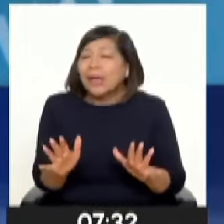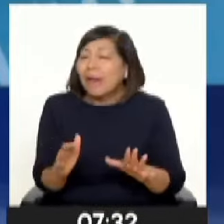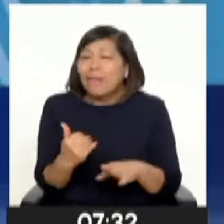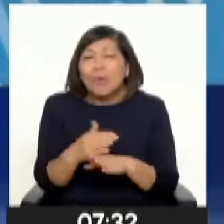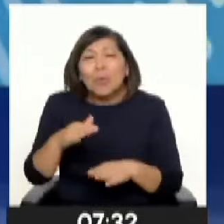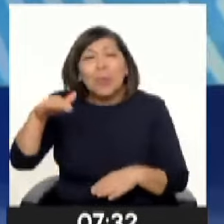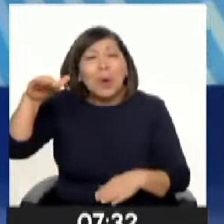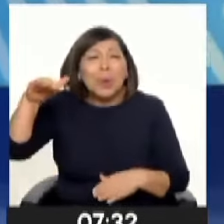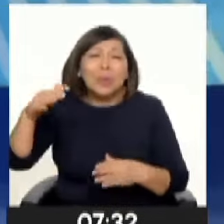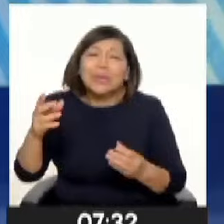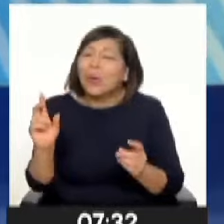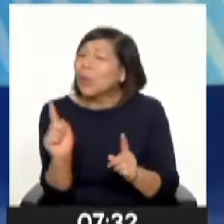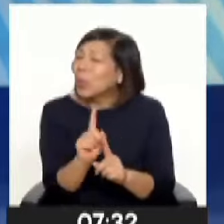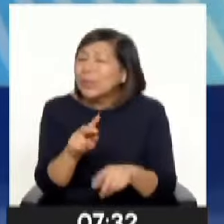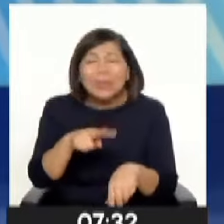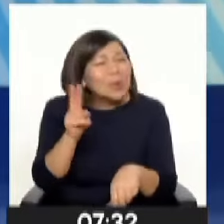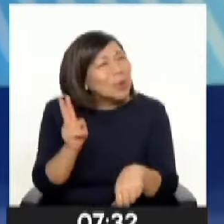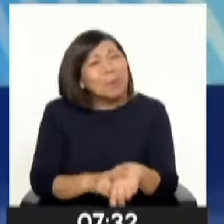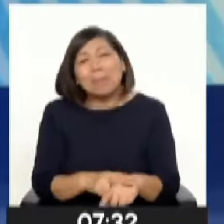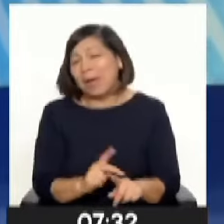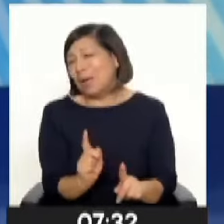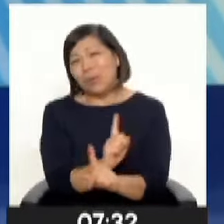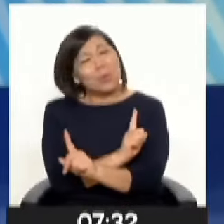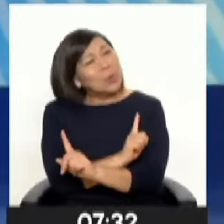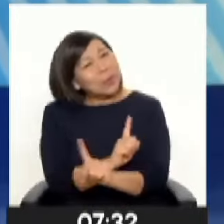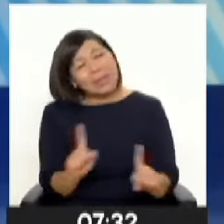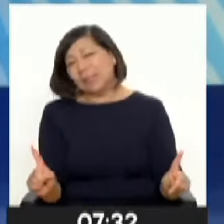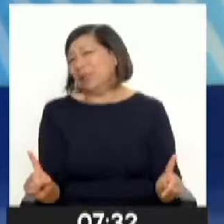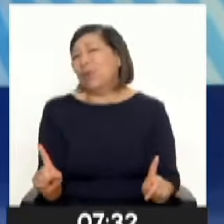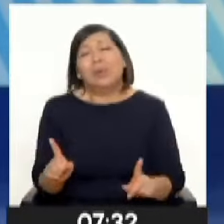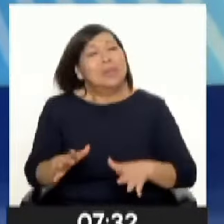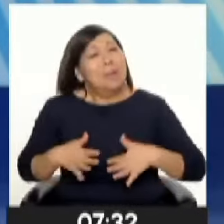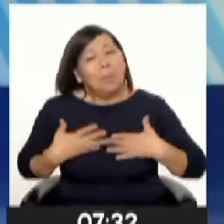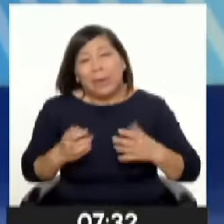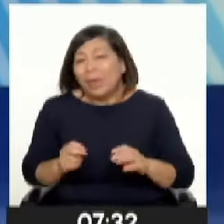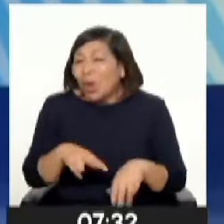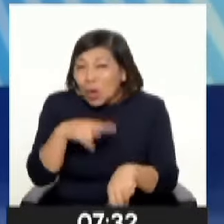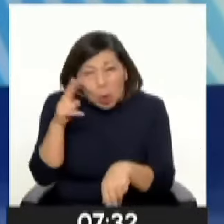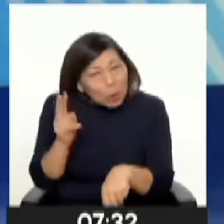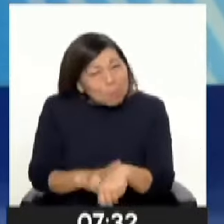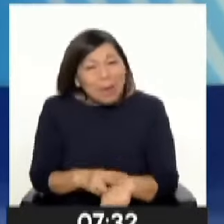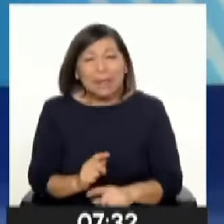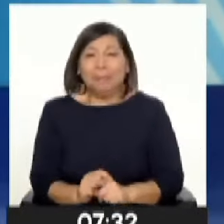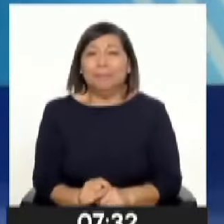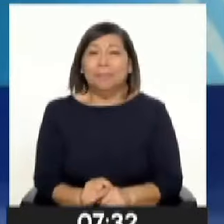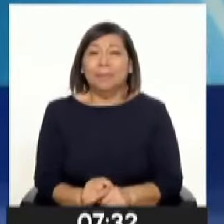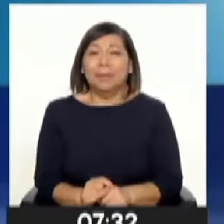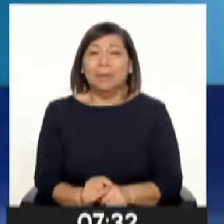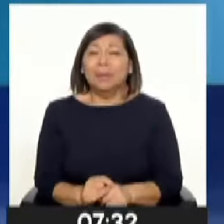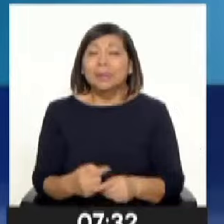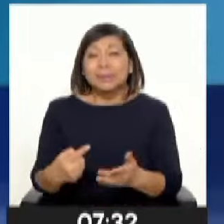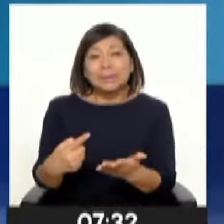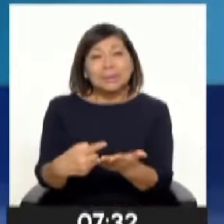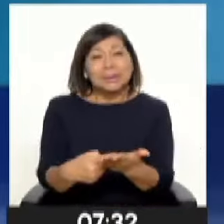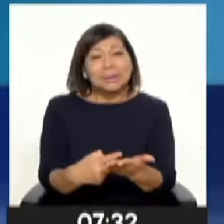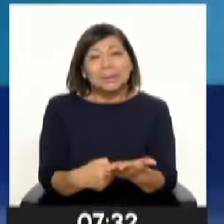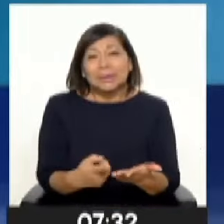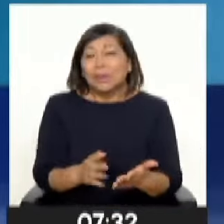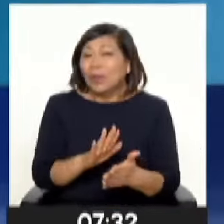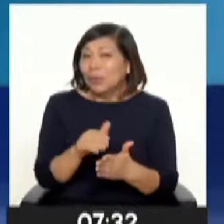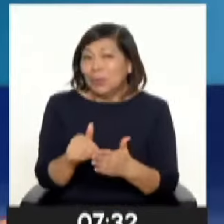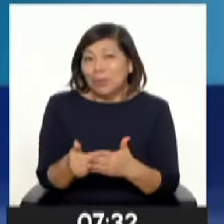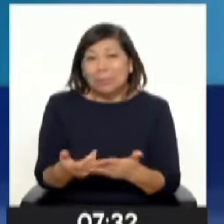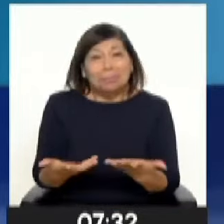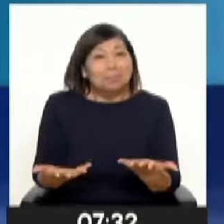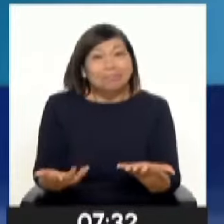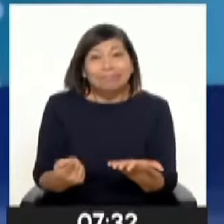a un niño, no es normal. Eso no se puede normalizar. Y por eso terminamos discutiendo todo esto,